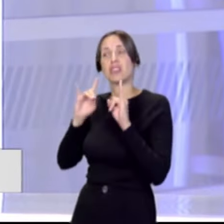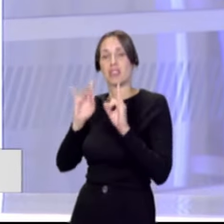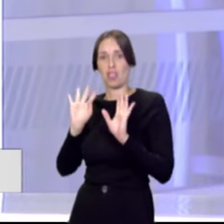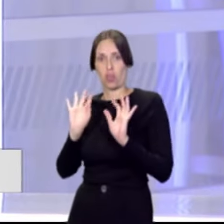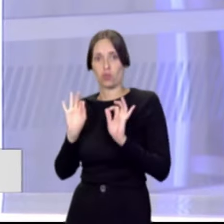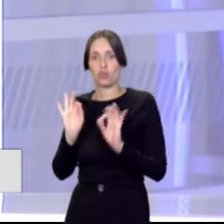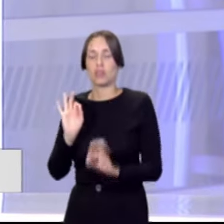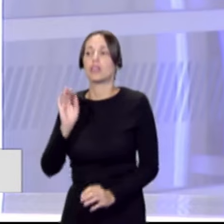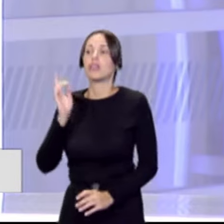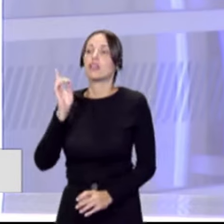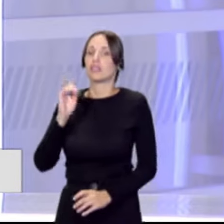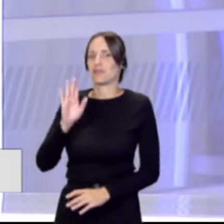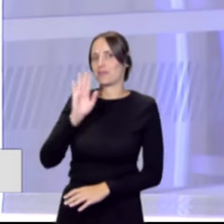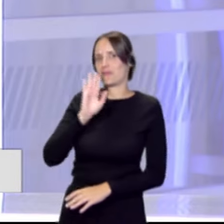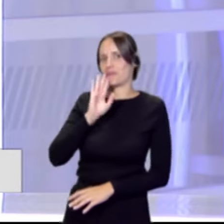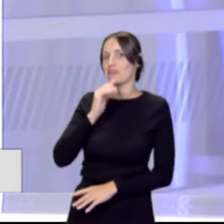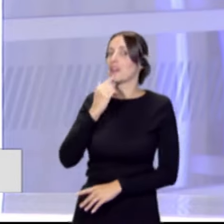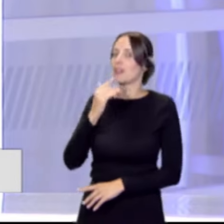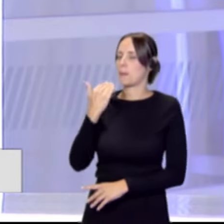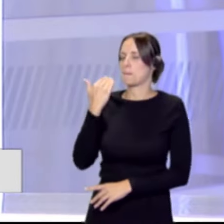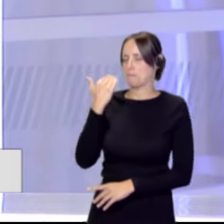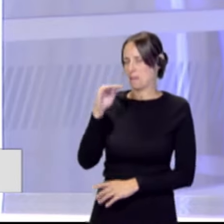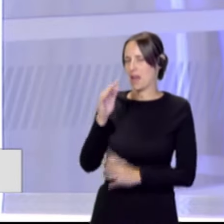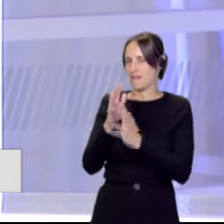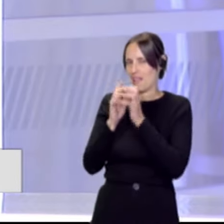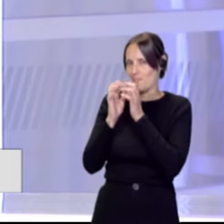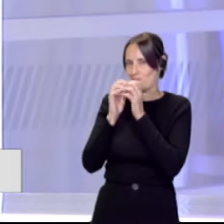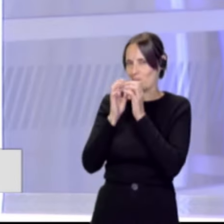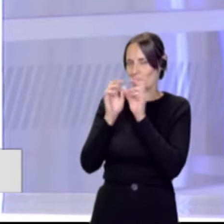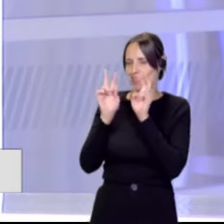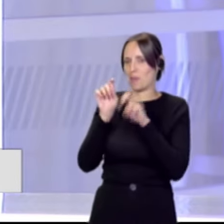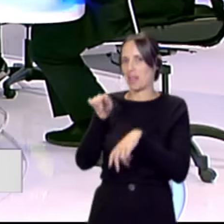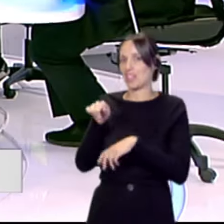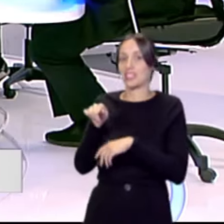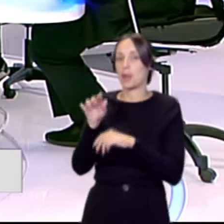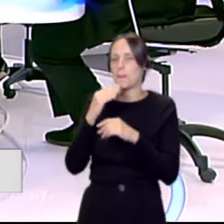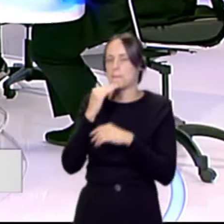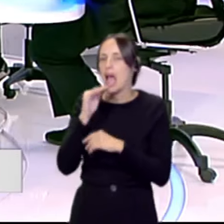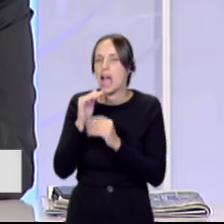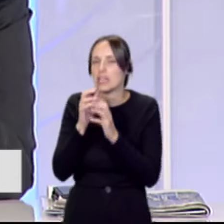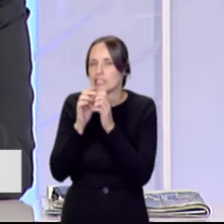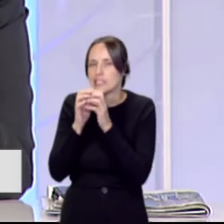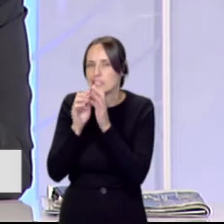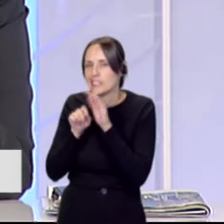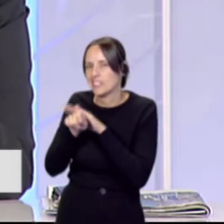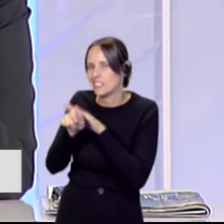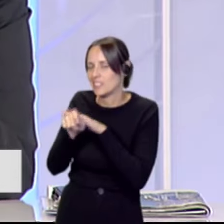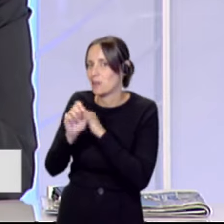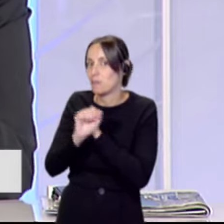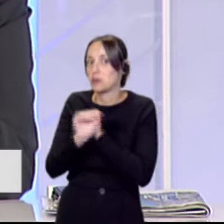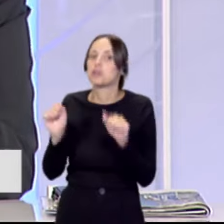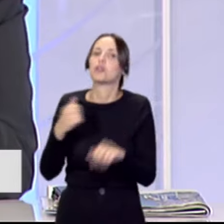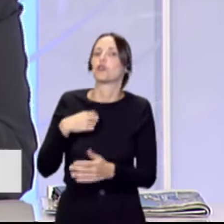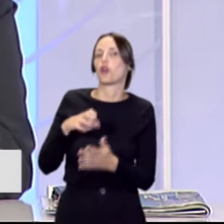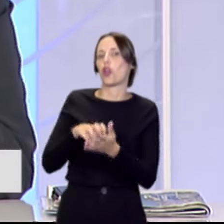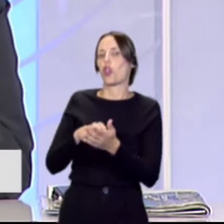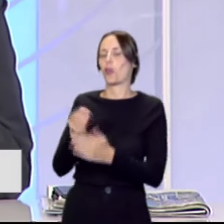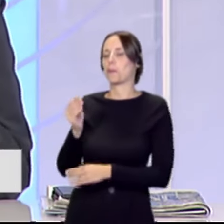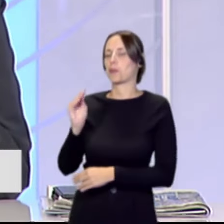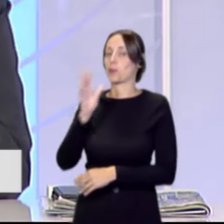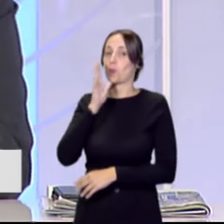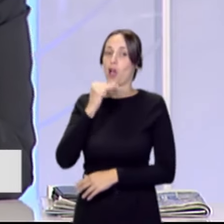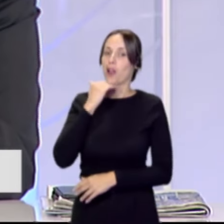dije antes, que íbamos a ser malvados, y con este asunto es prácticamente imposible ser malvado, yo planteo una duda para introducir un elemento de maldad en